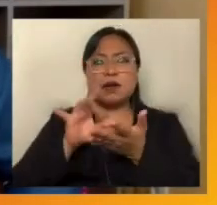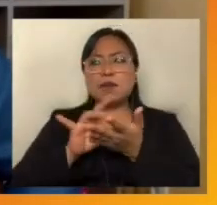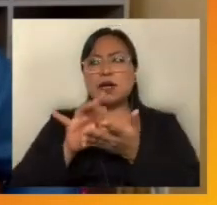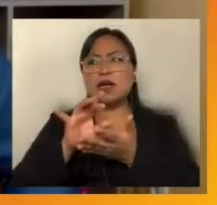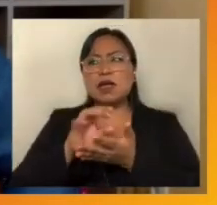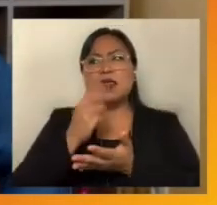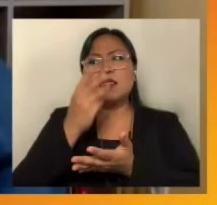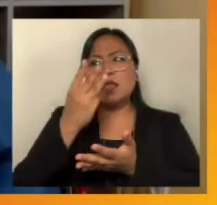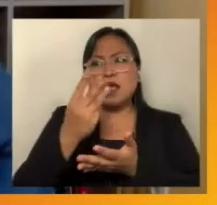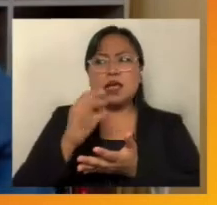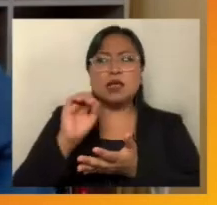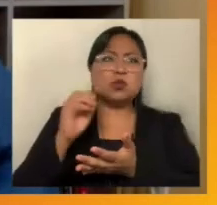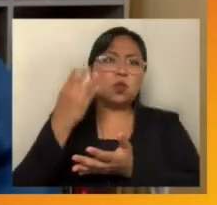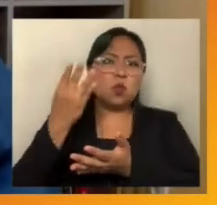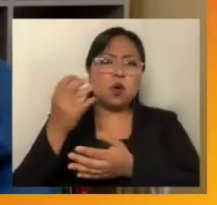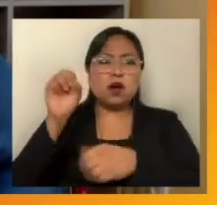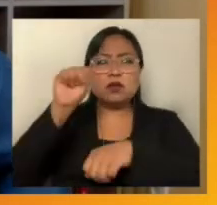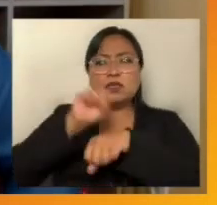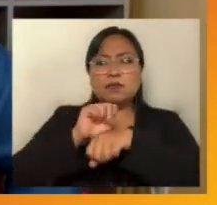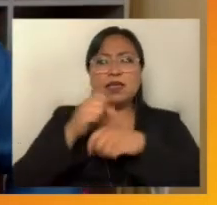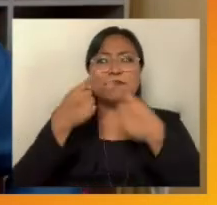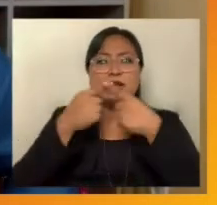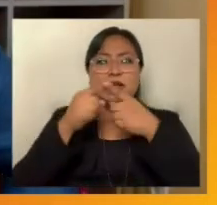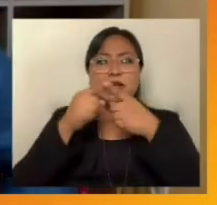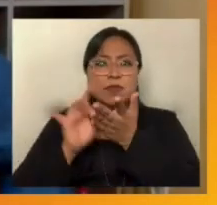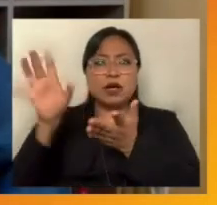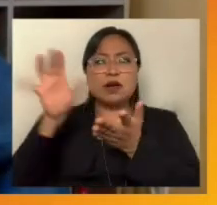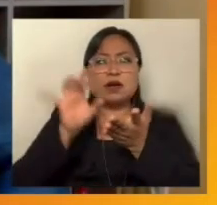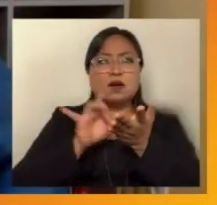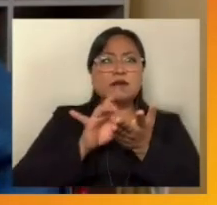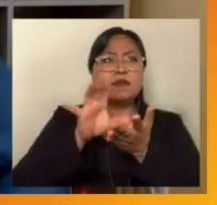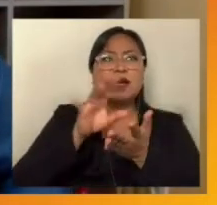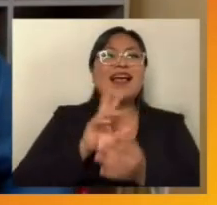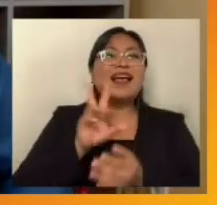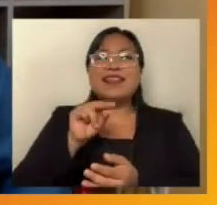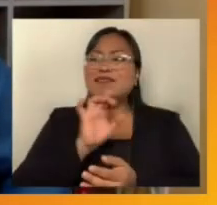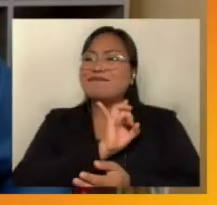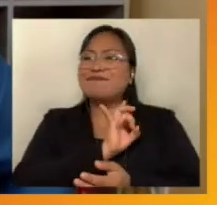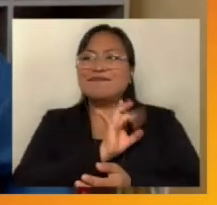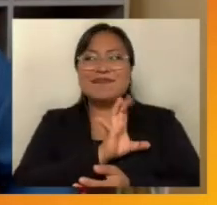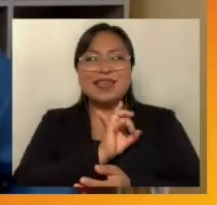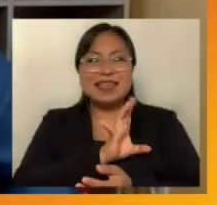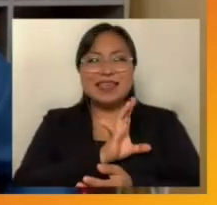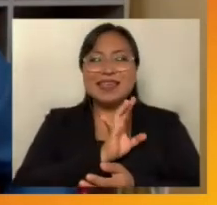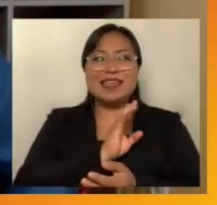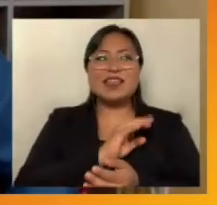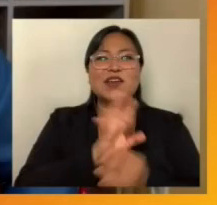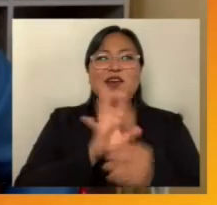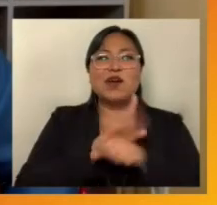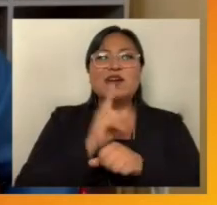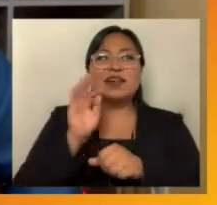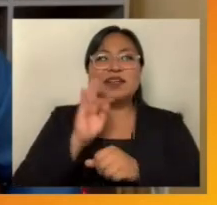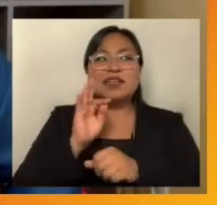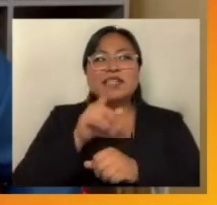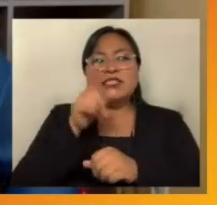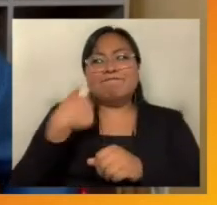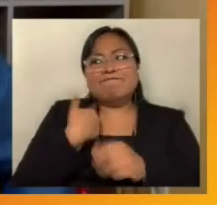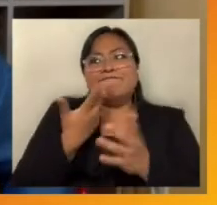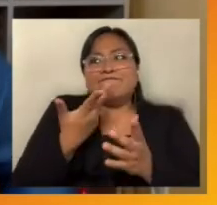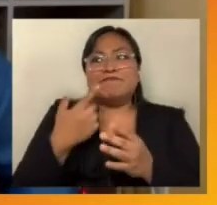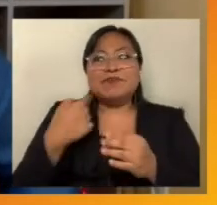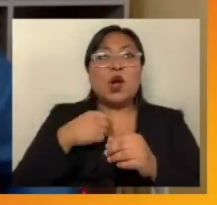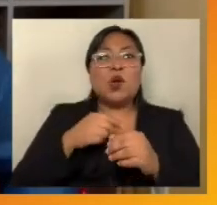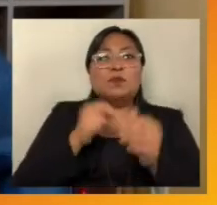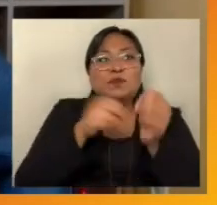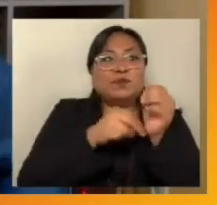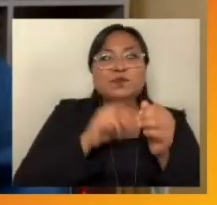3 o 4 semanas, un formato distinto. No tengas miedo, porque no eres tan importante como para que la gente